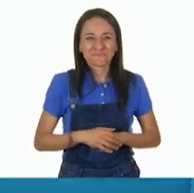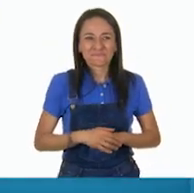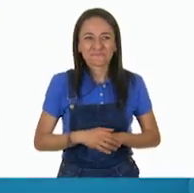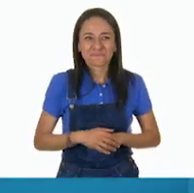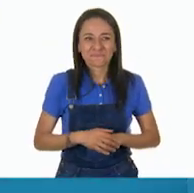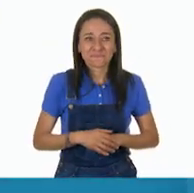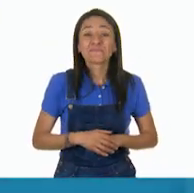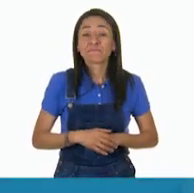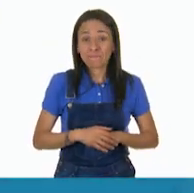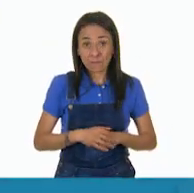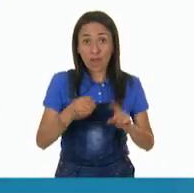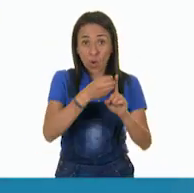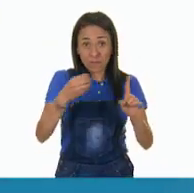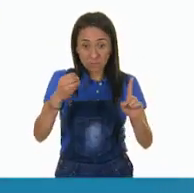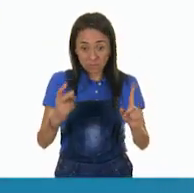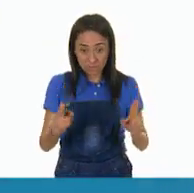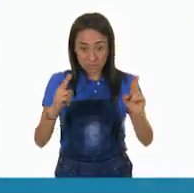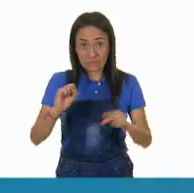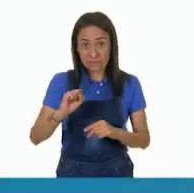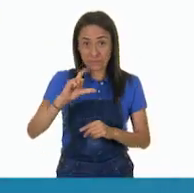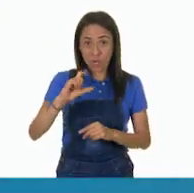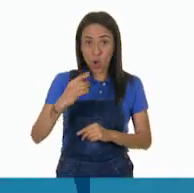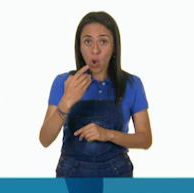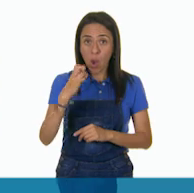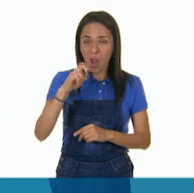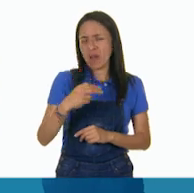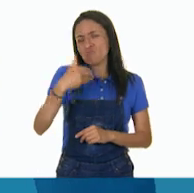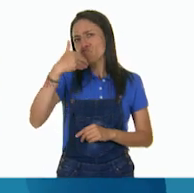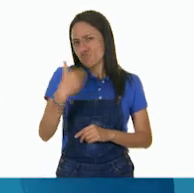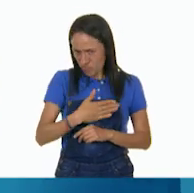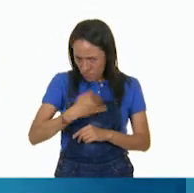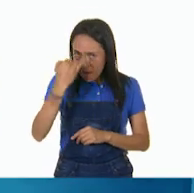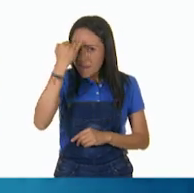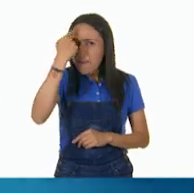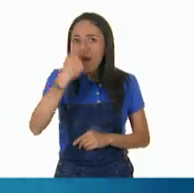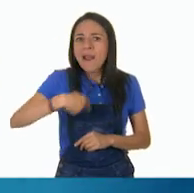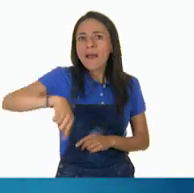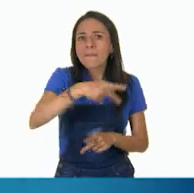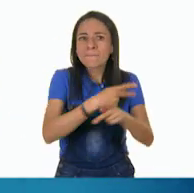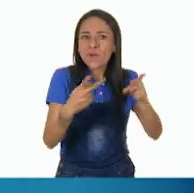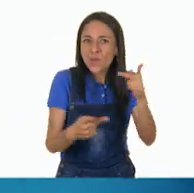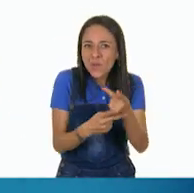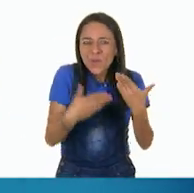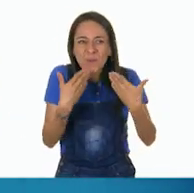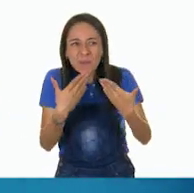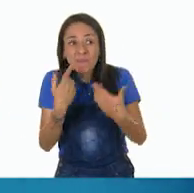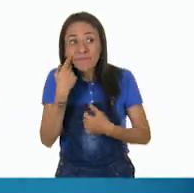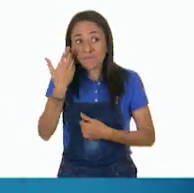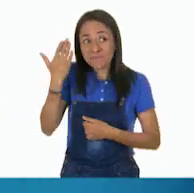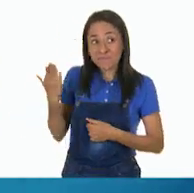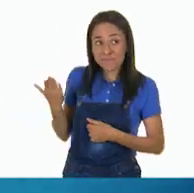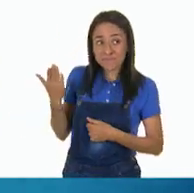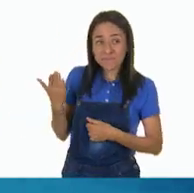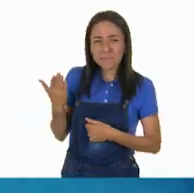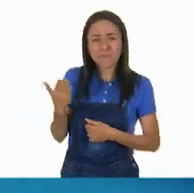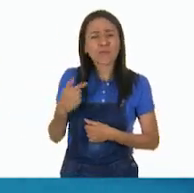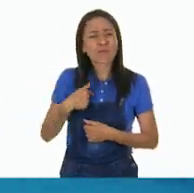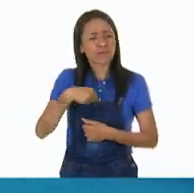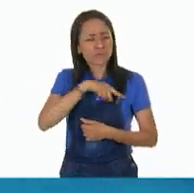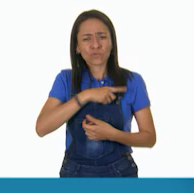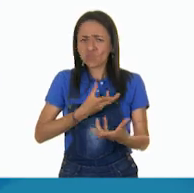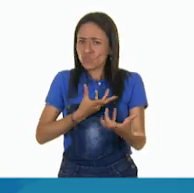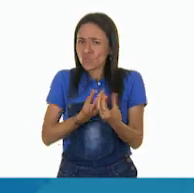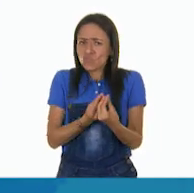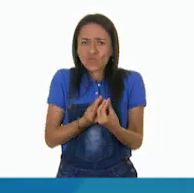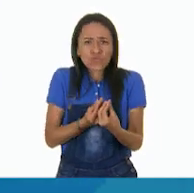los slogans son un buen truco para darle personalidad a los productos como esté siempre cerca de ti se supone que